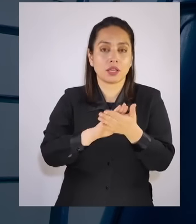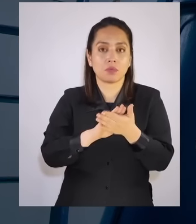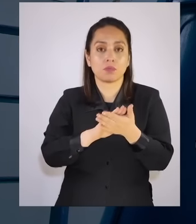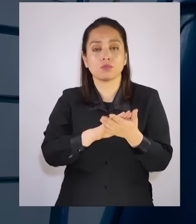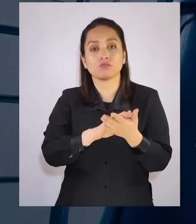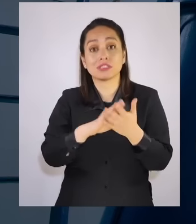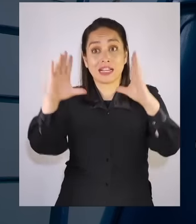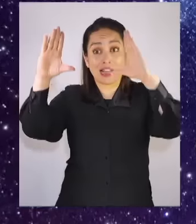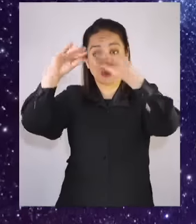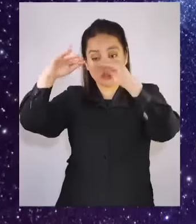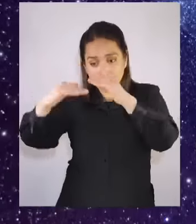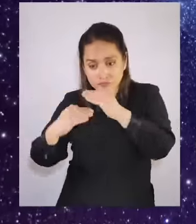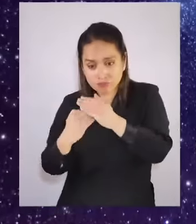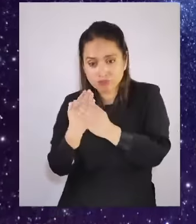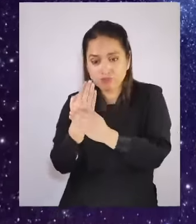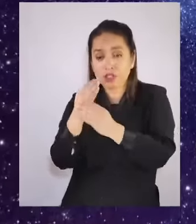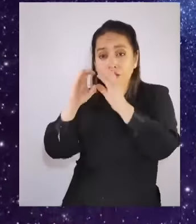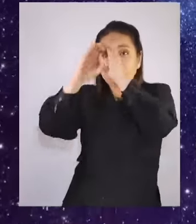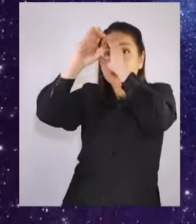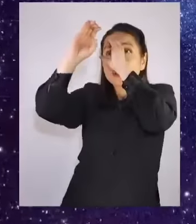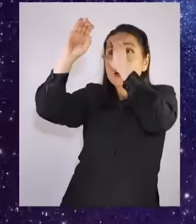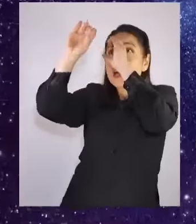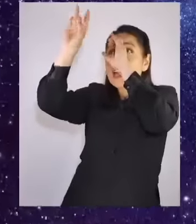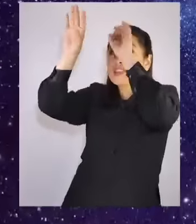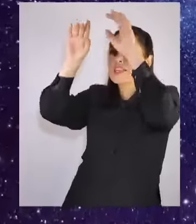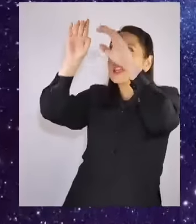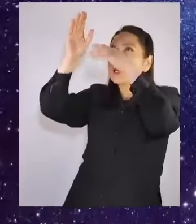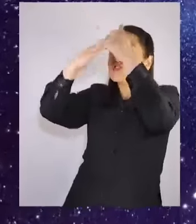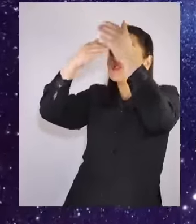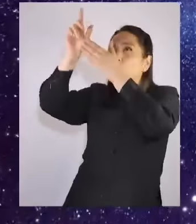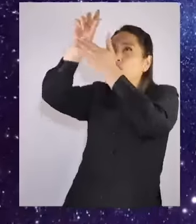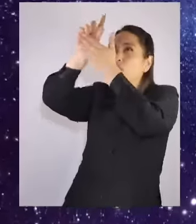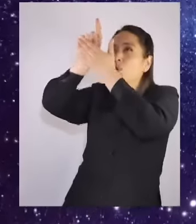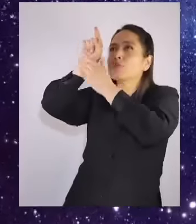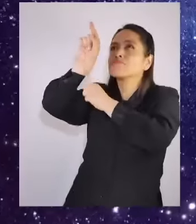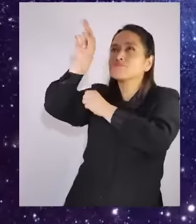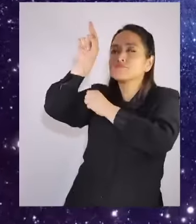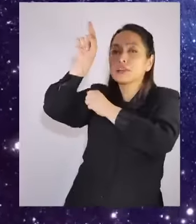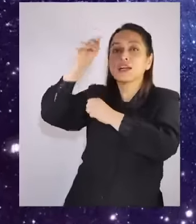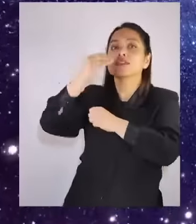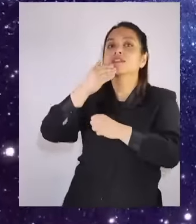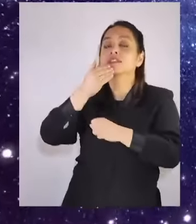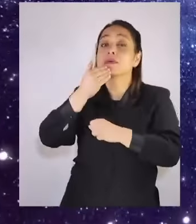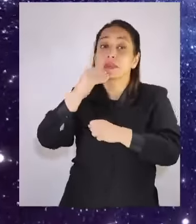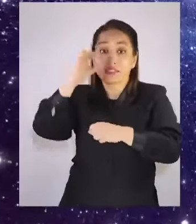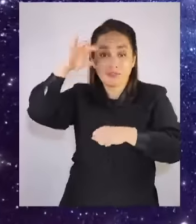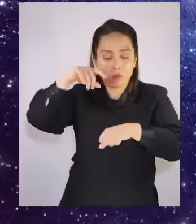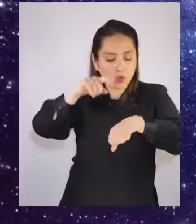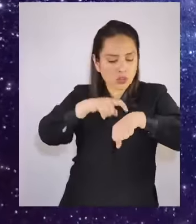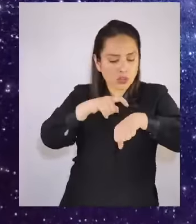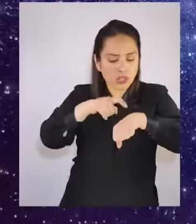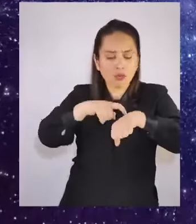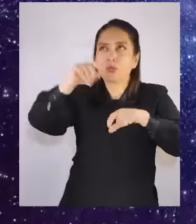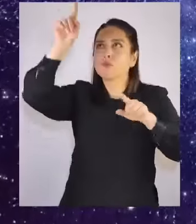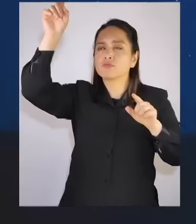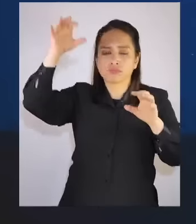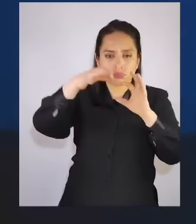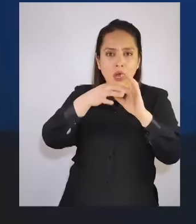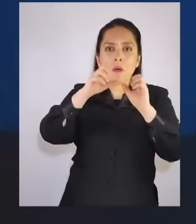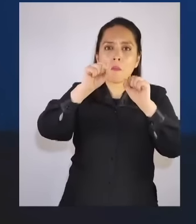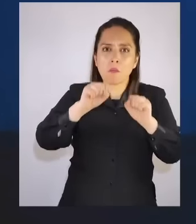algún momento de la noche estamos mirando una estrella y sabemos la posición en dónde está y sabemos también el tiempo, podemos determinar y generar